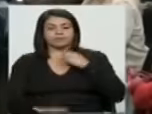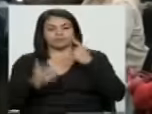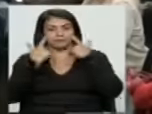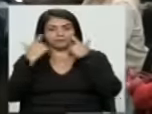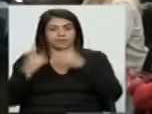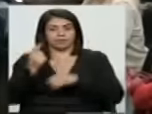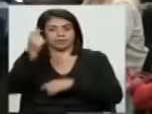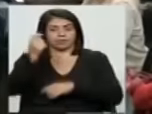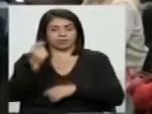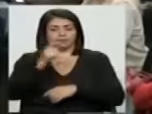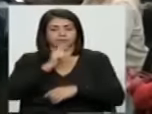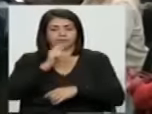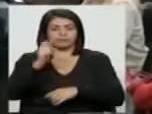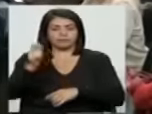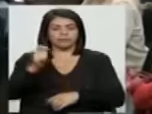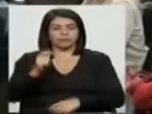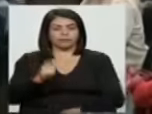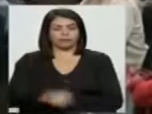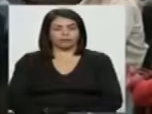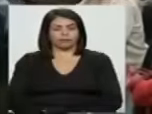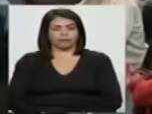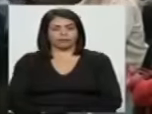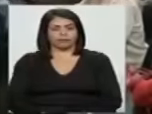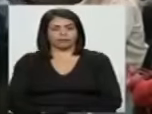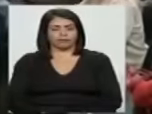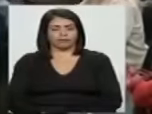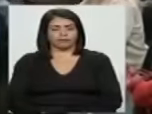Adelante, diputado. Micrófono para el diputado, por favor.